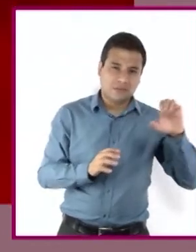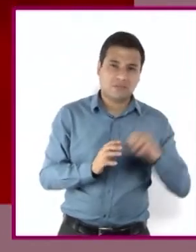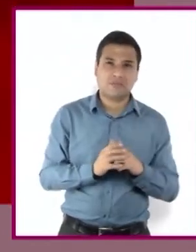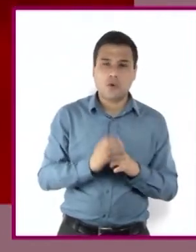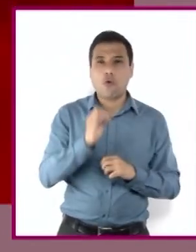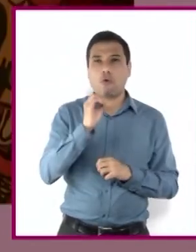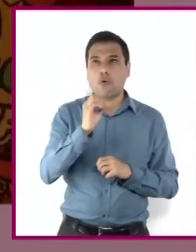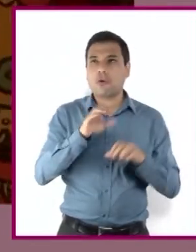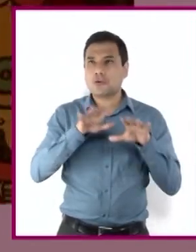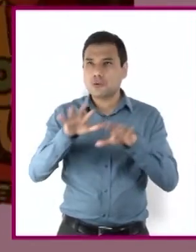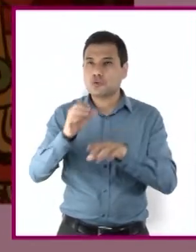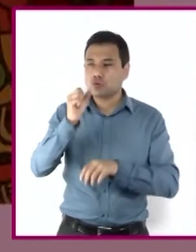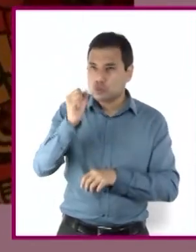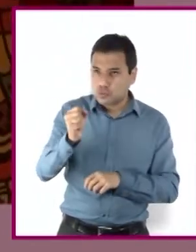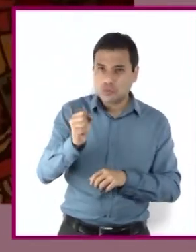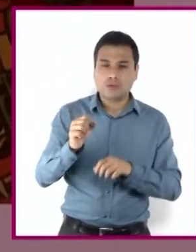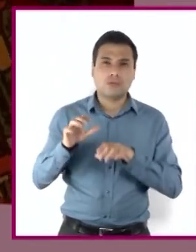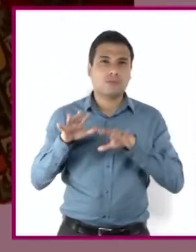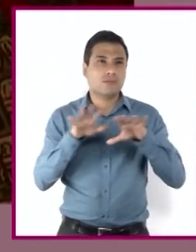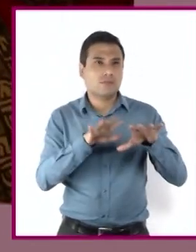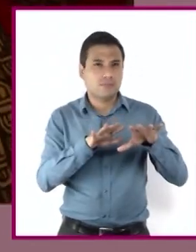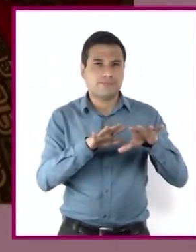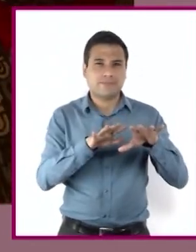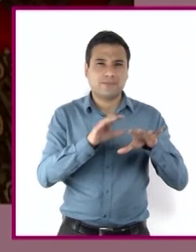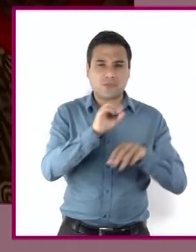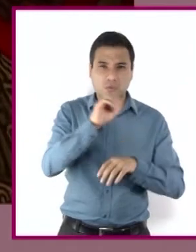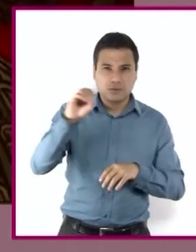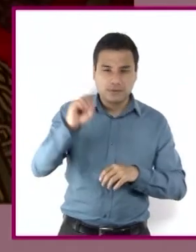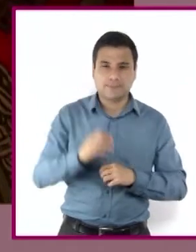sur y otros hacia el oriente.